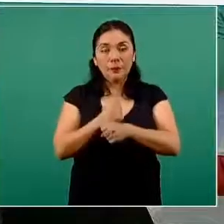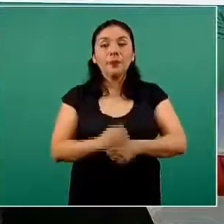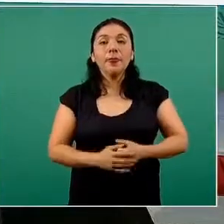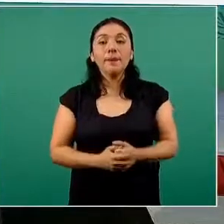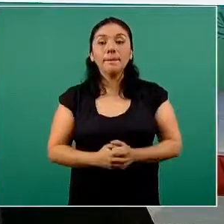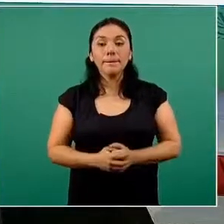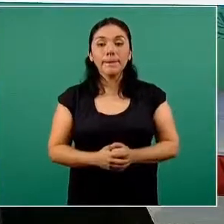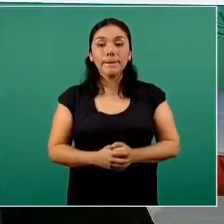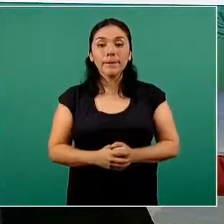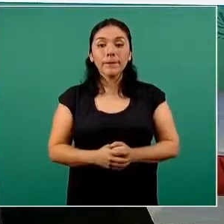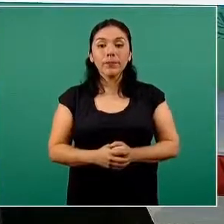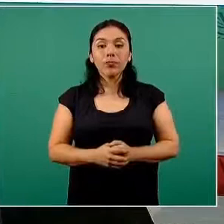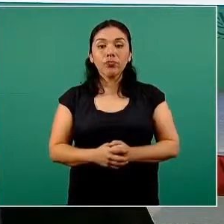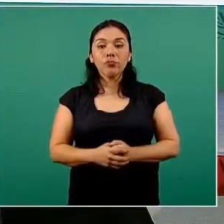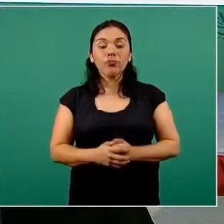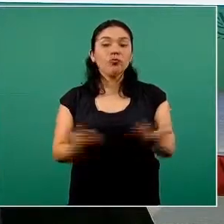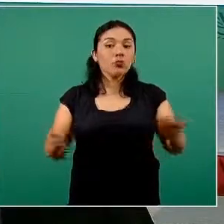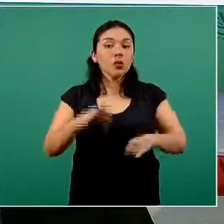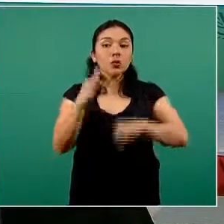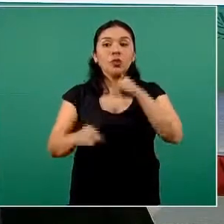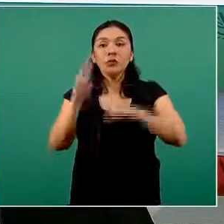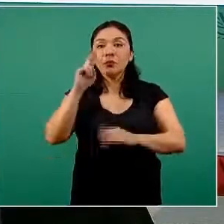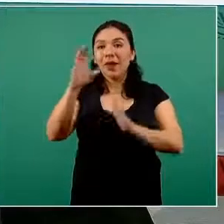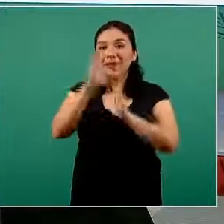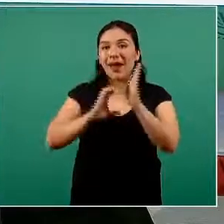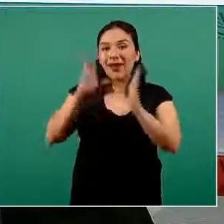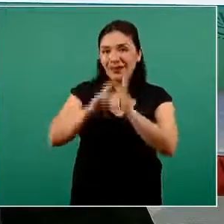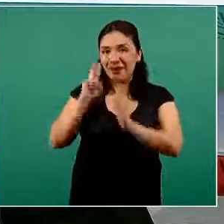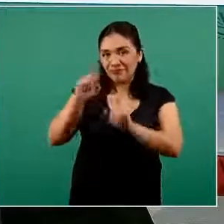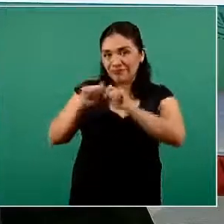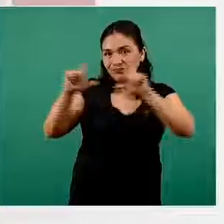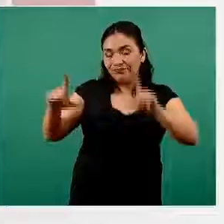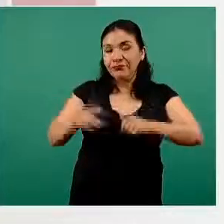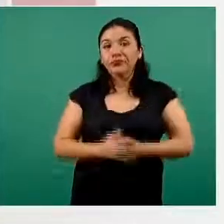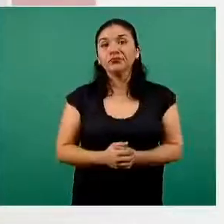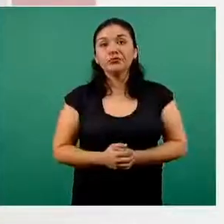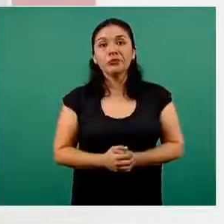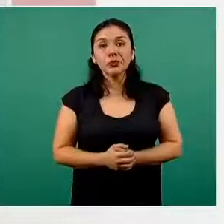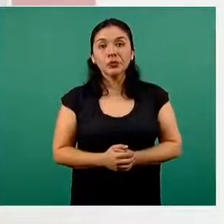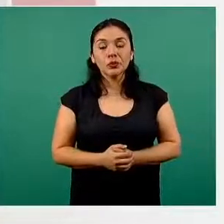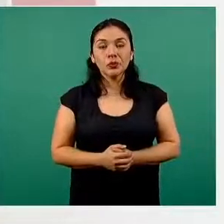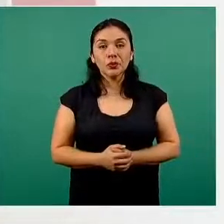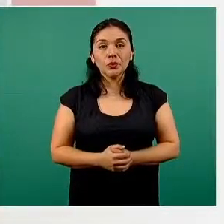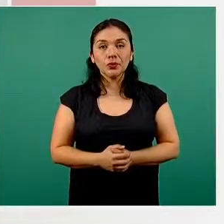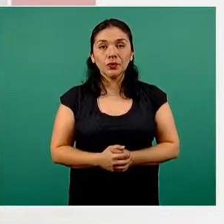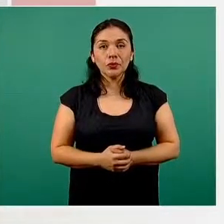siguiente. Finalmente el calendario, aquí se ve lo ya recibido,